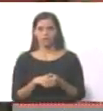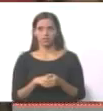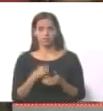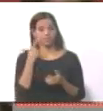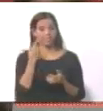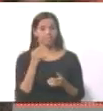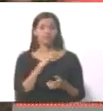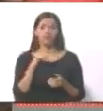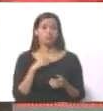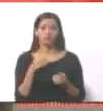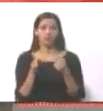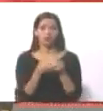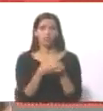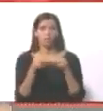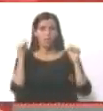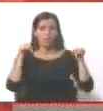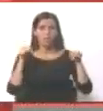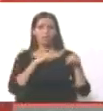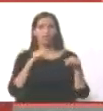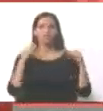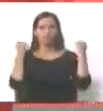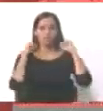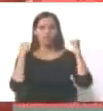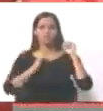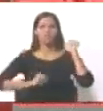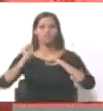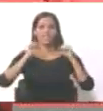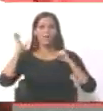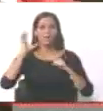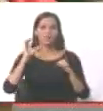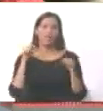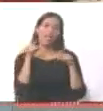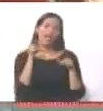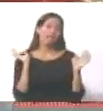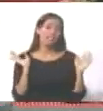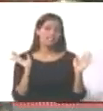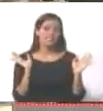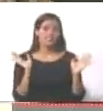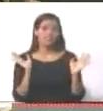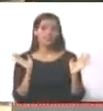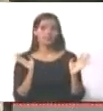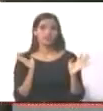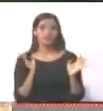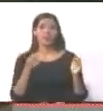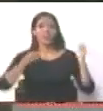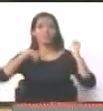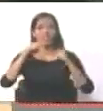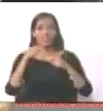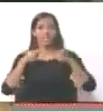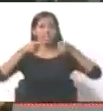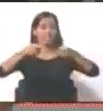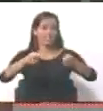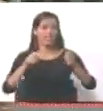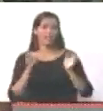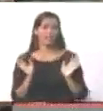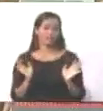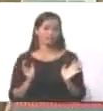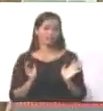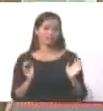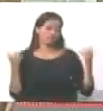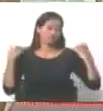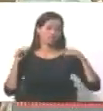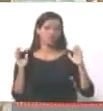Nosotros no ocultamos esto porque nosotros nos estamos preparando para defender la patria. Allá lo que están preparando para venderla y entregarla.